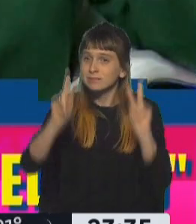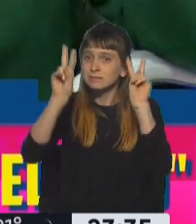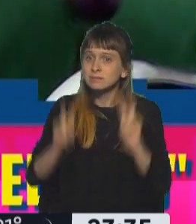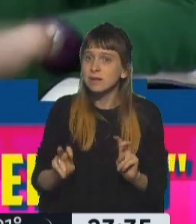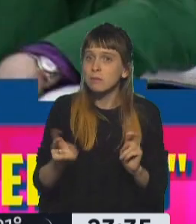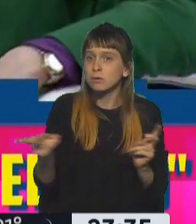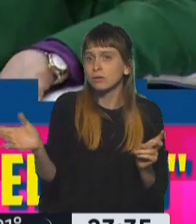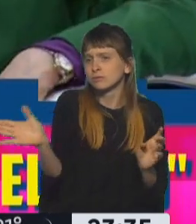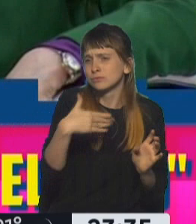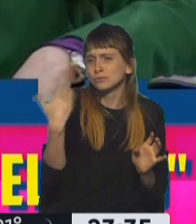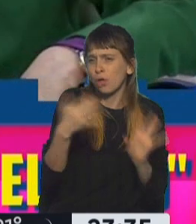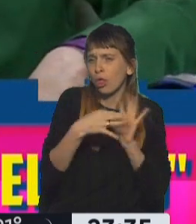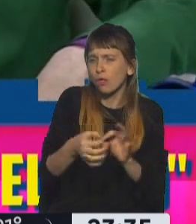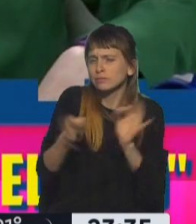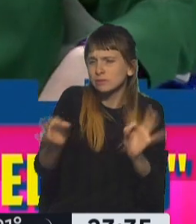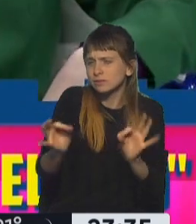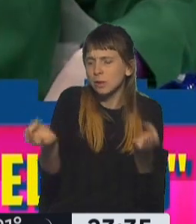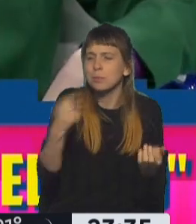bueno, con lo que ya sabemos. No quiero tampoco